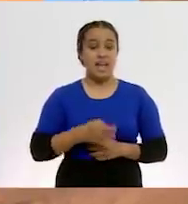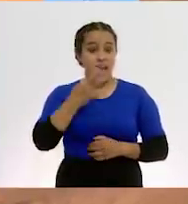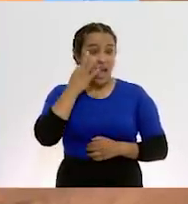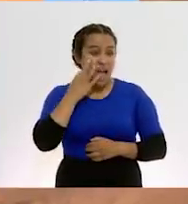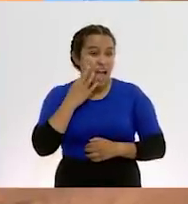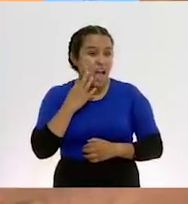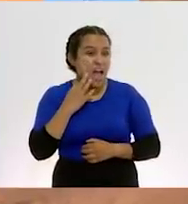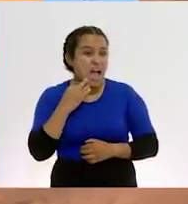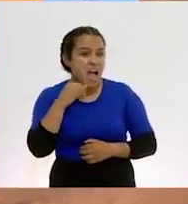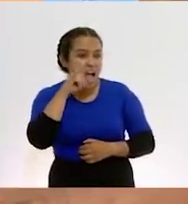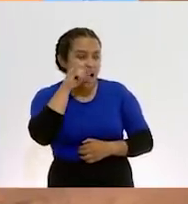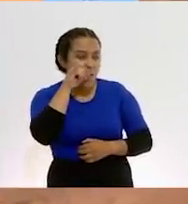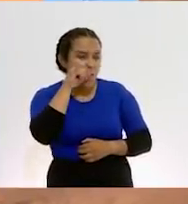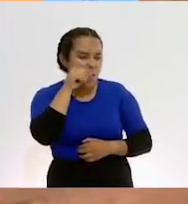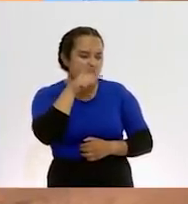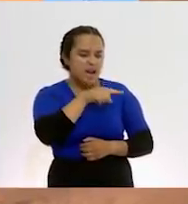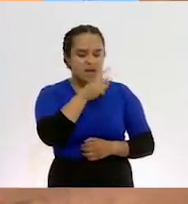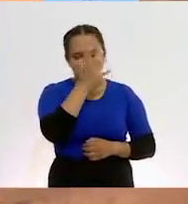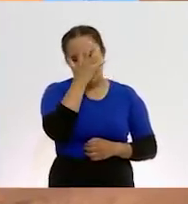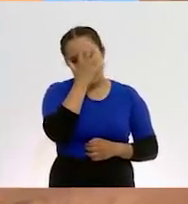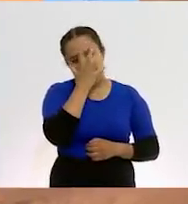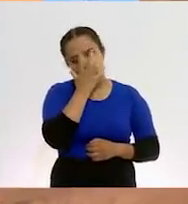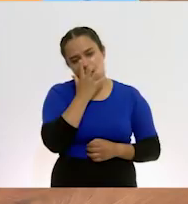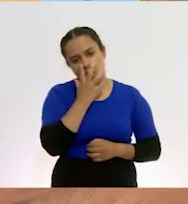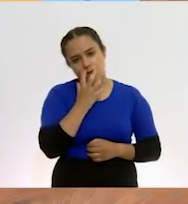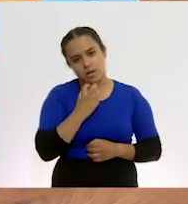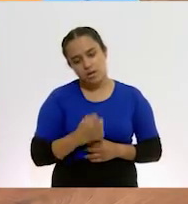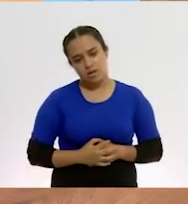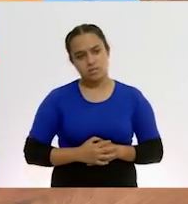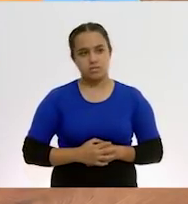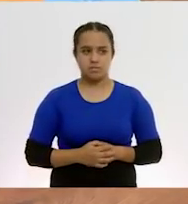¿Jaguar? Un jaguar triste.